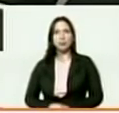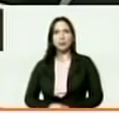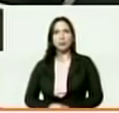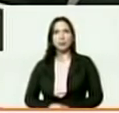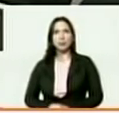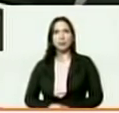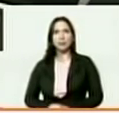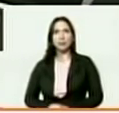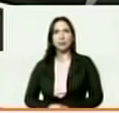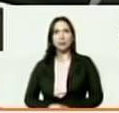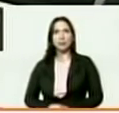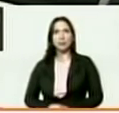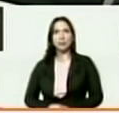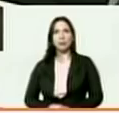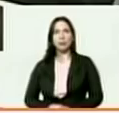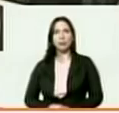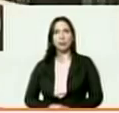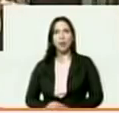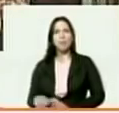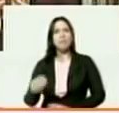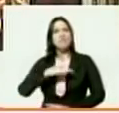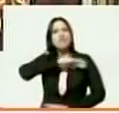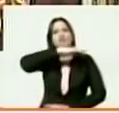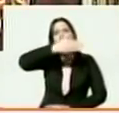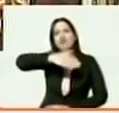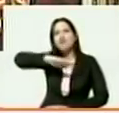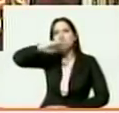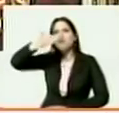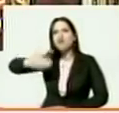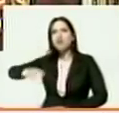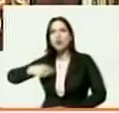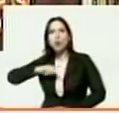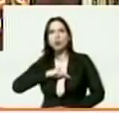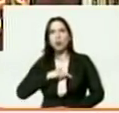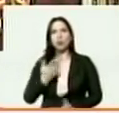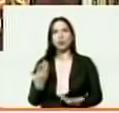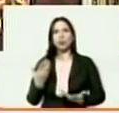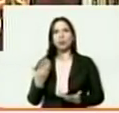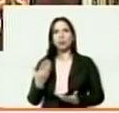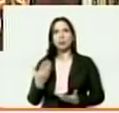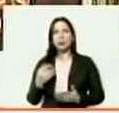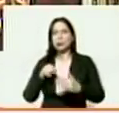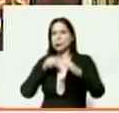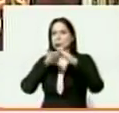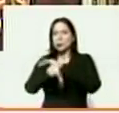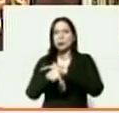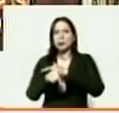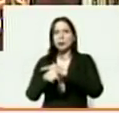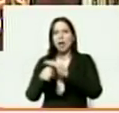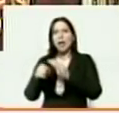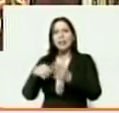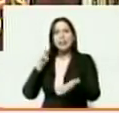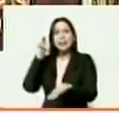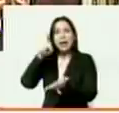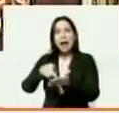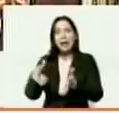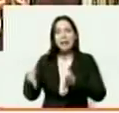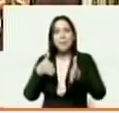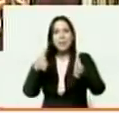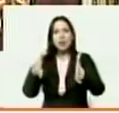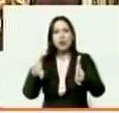los más encumbrados montañas y cumbres y llegar por los caminos que ustedes menos lo puedan